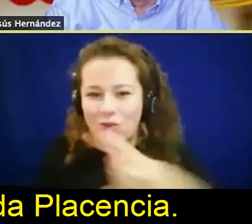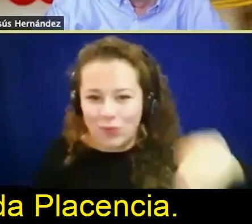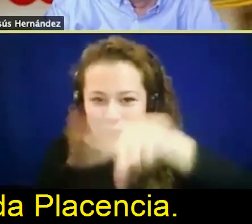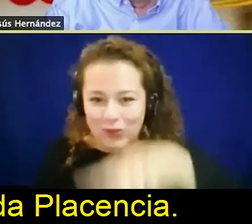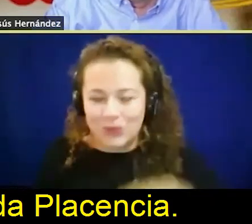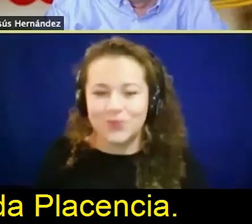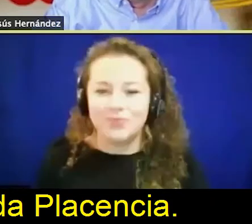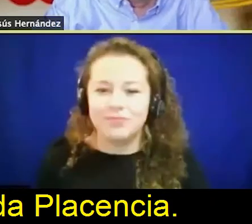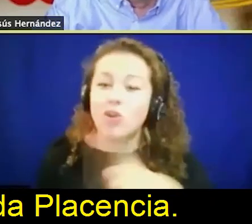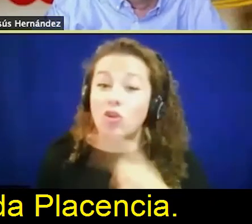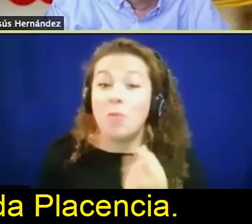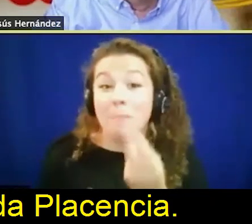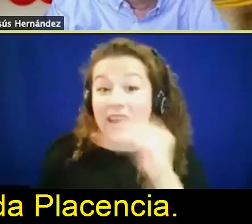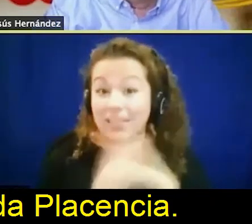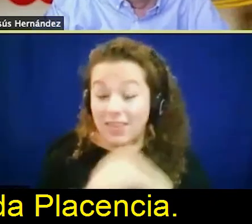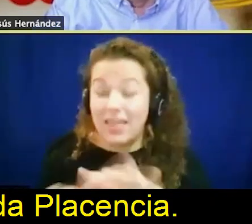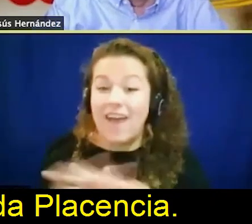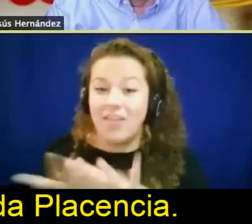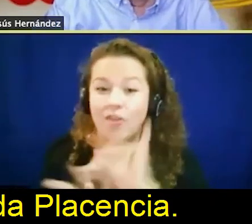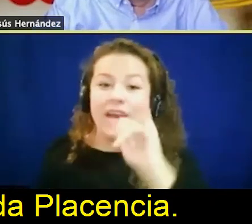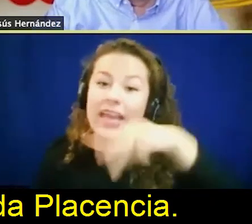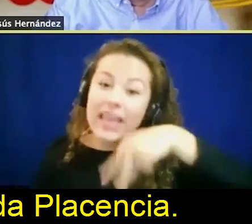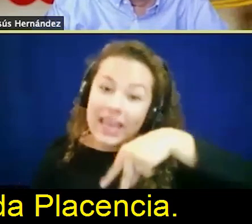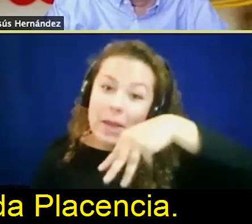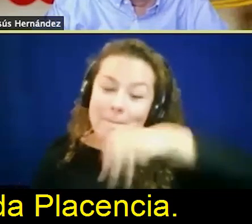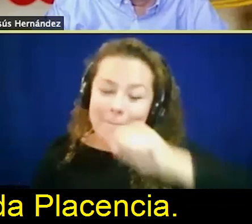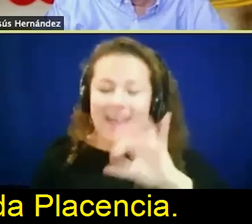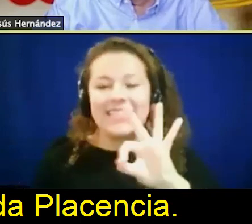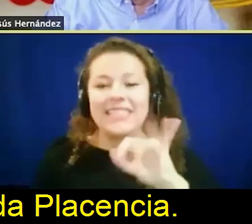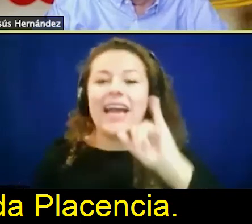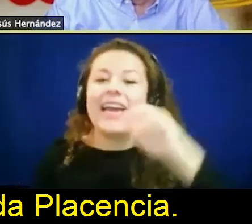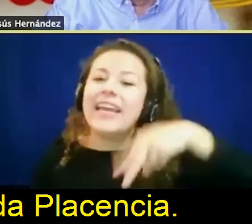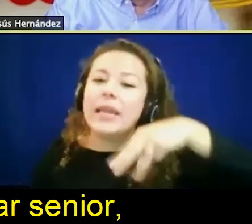veces de Inma. Inma es Inmaculada Placencia, es la